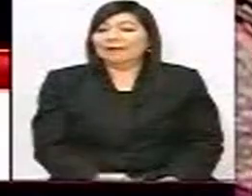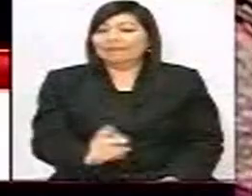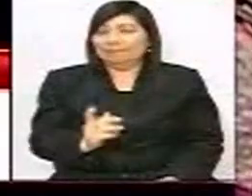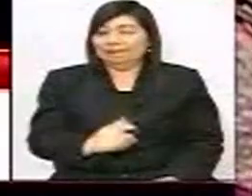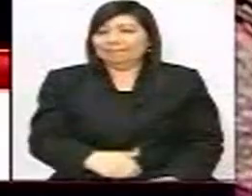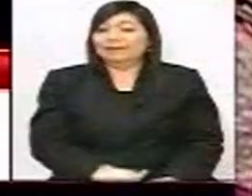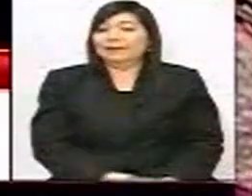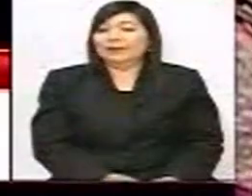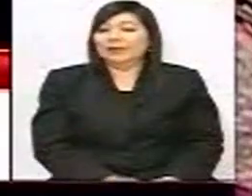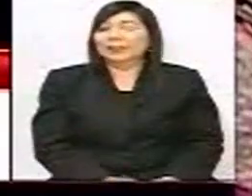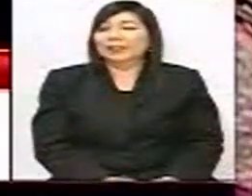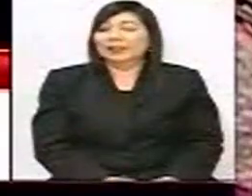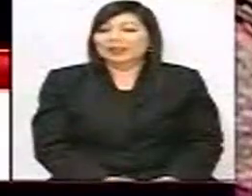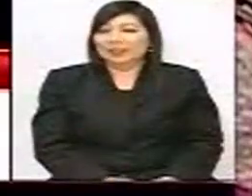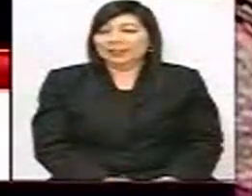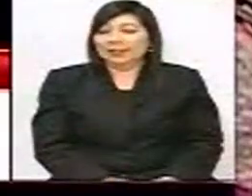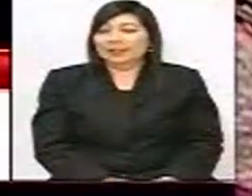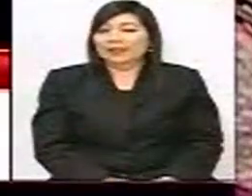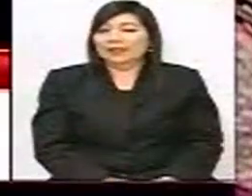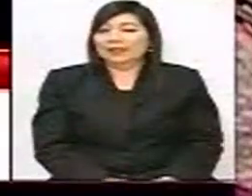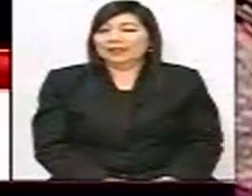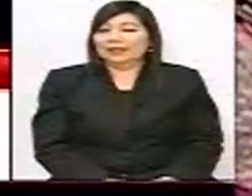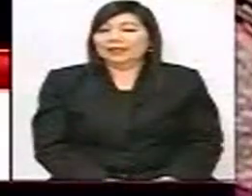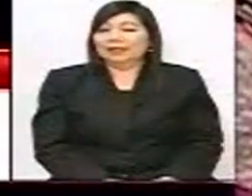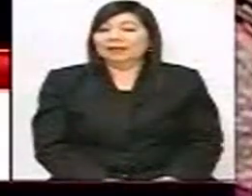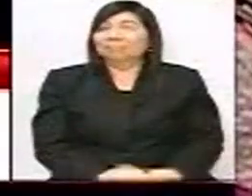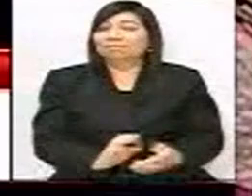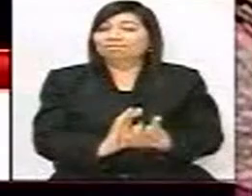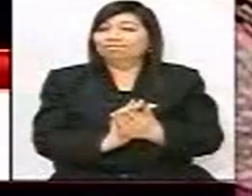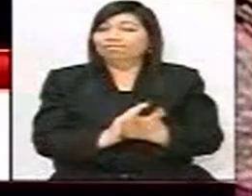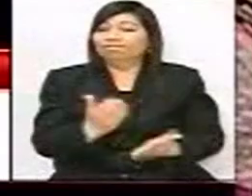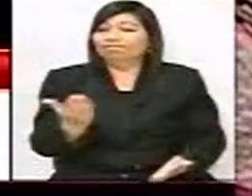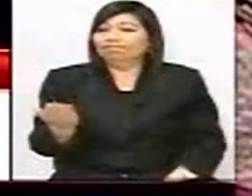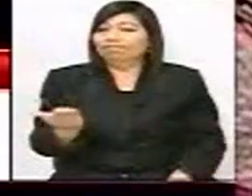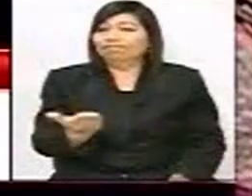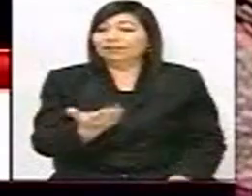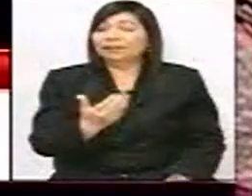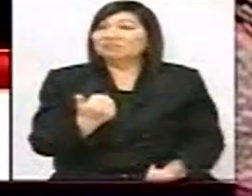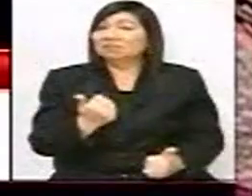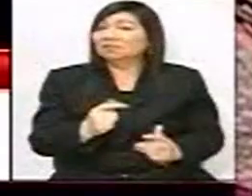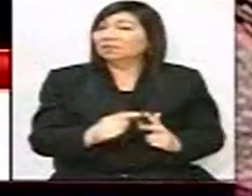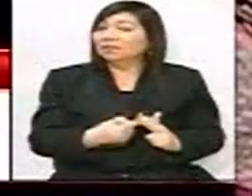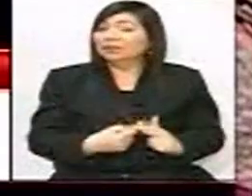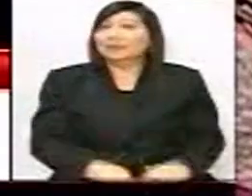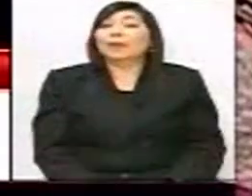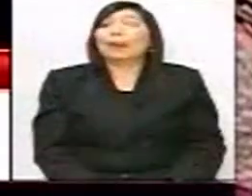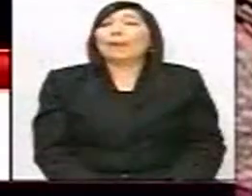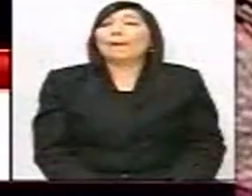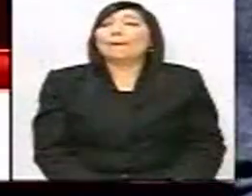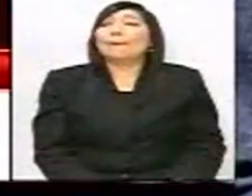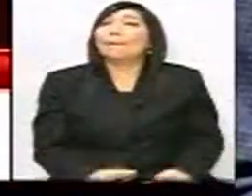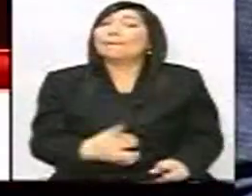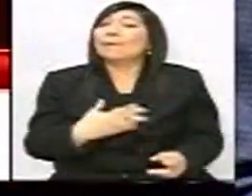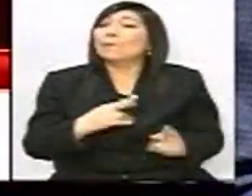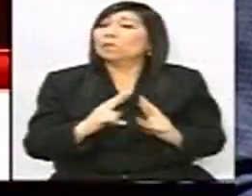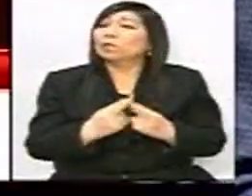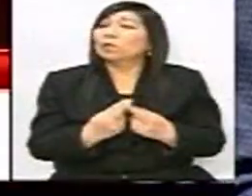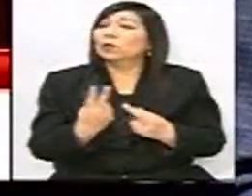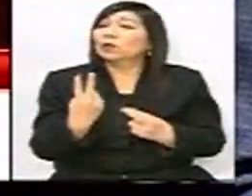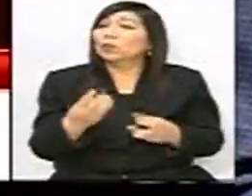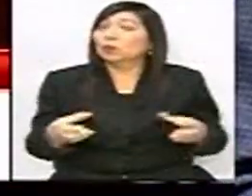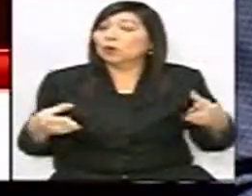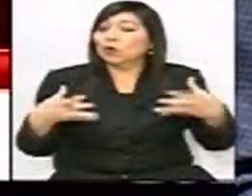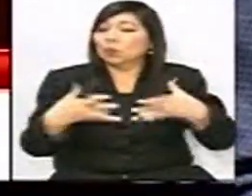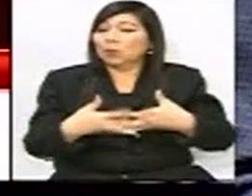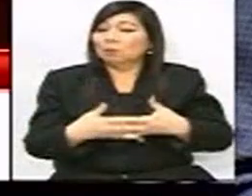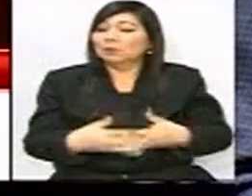participación. Muchas gracias, presidente, y saludo esta buena iniciativa de poder sesionar ambas comisiones,